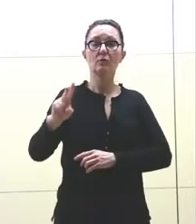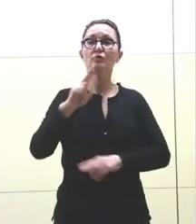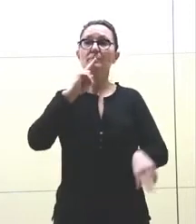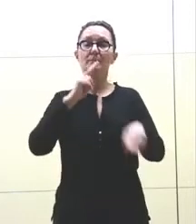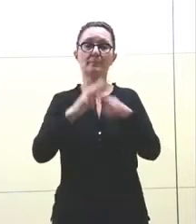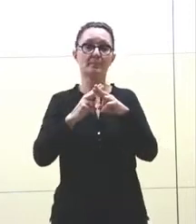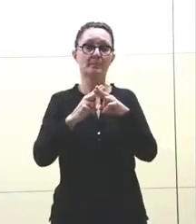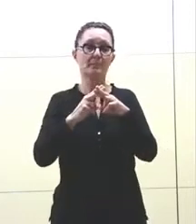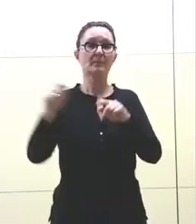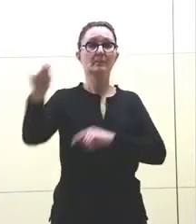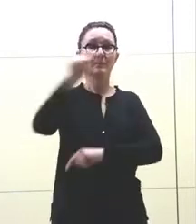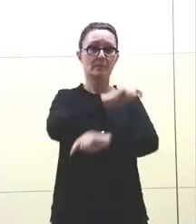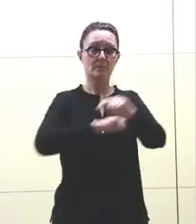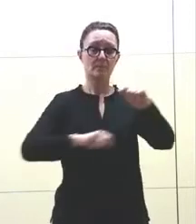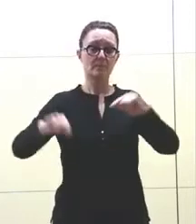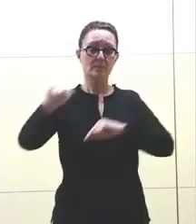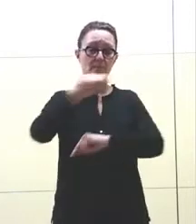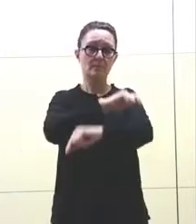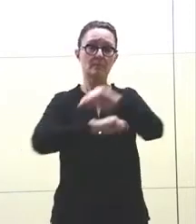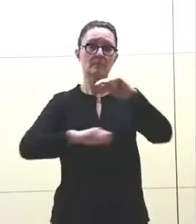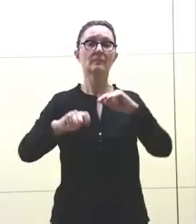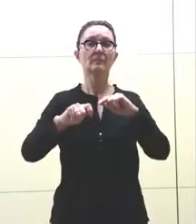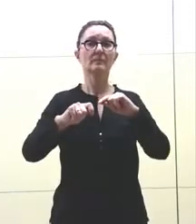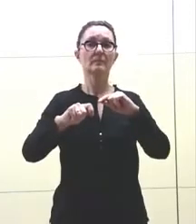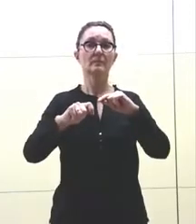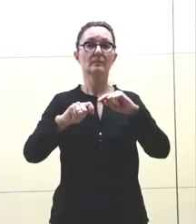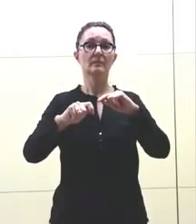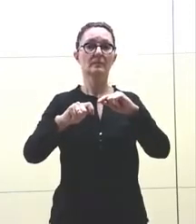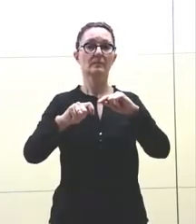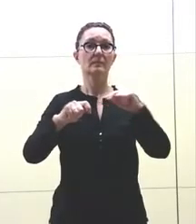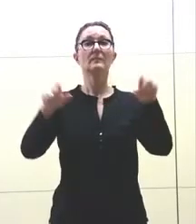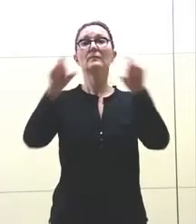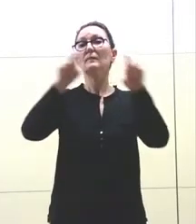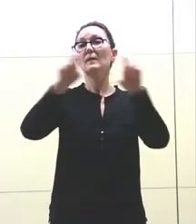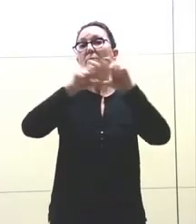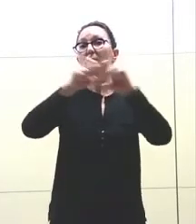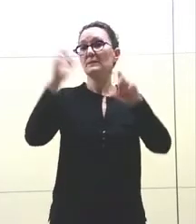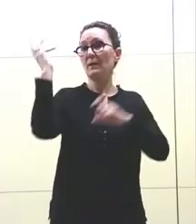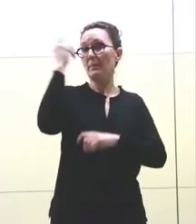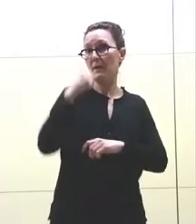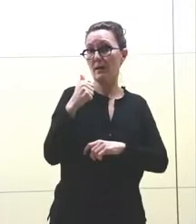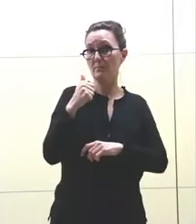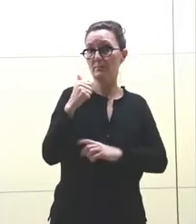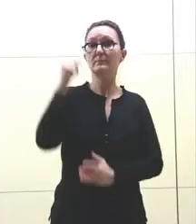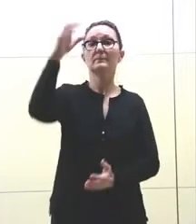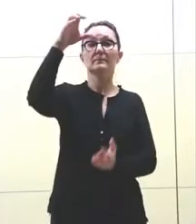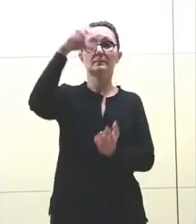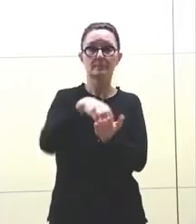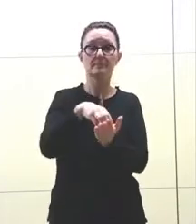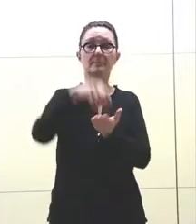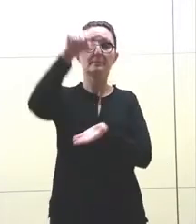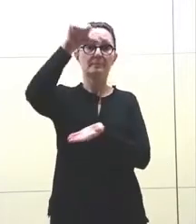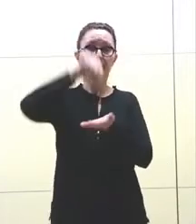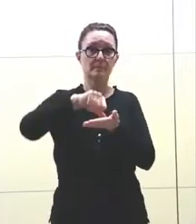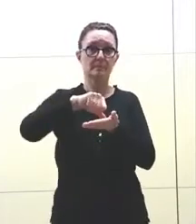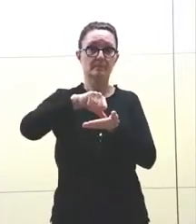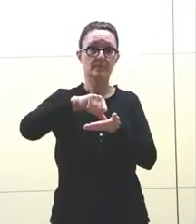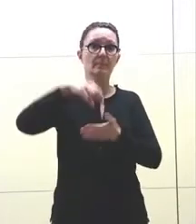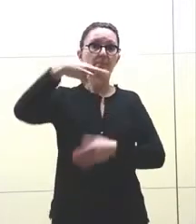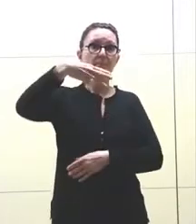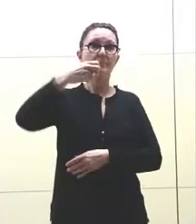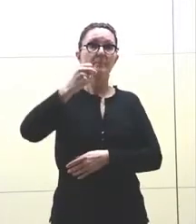la Asociación de la Empresa Americana, que tiene la sede en esta ciudad de